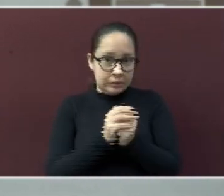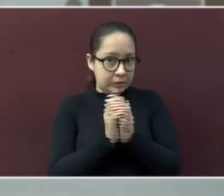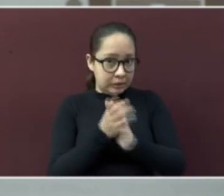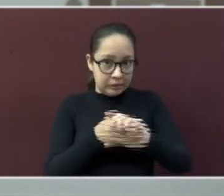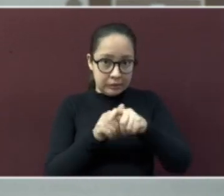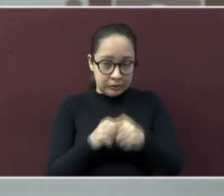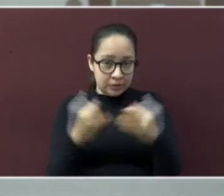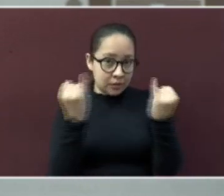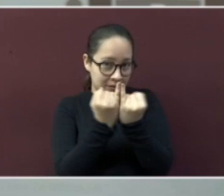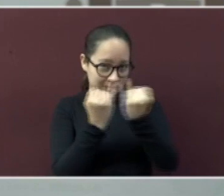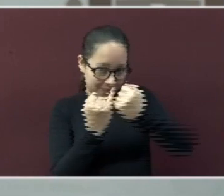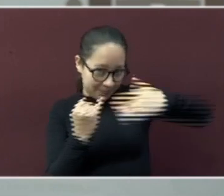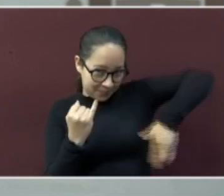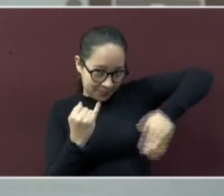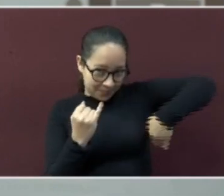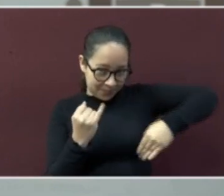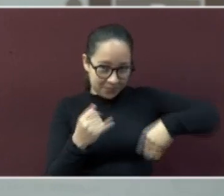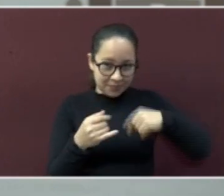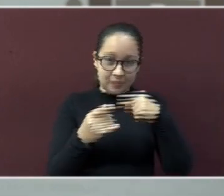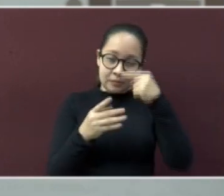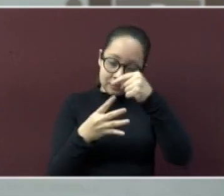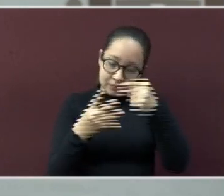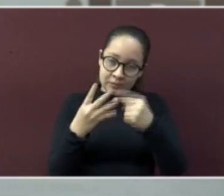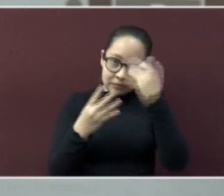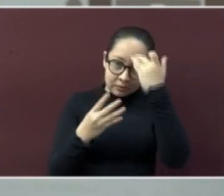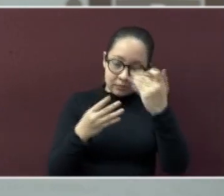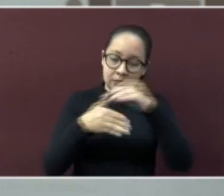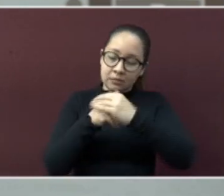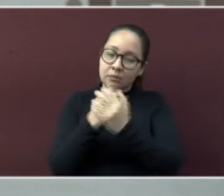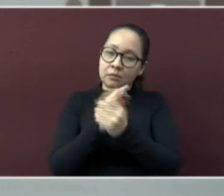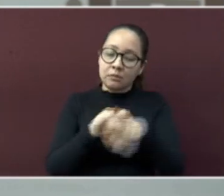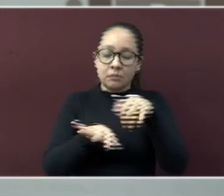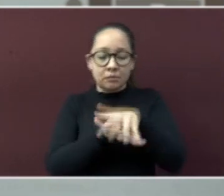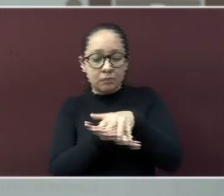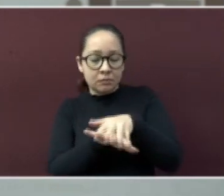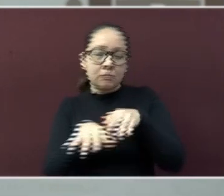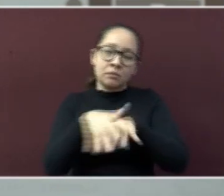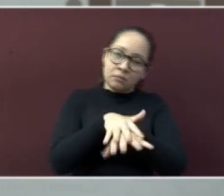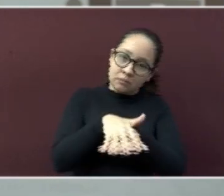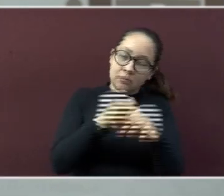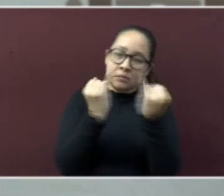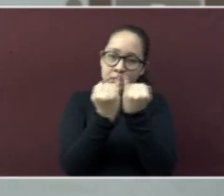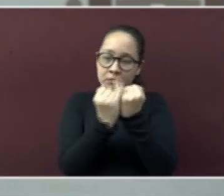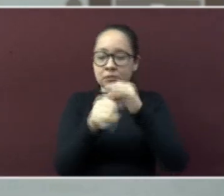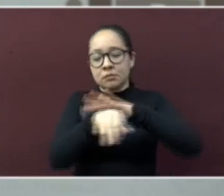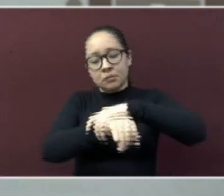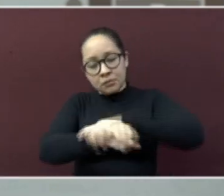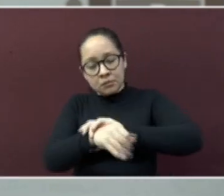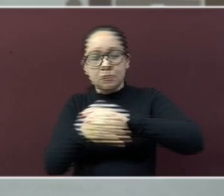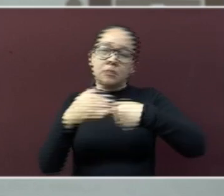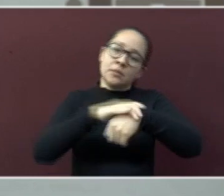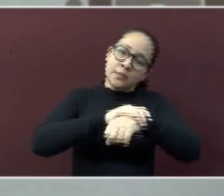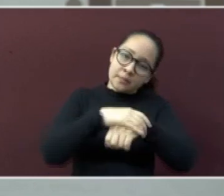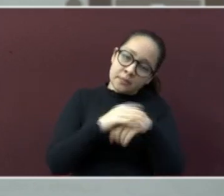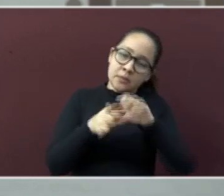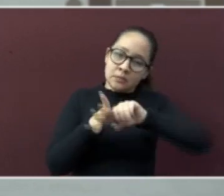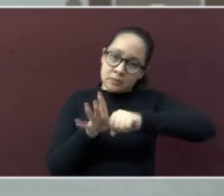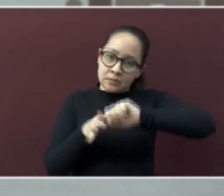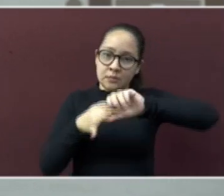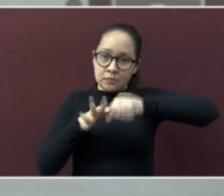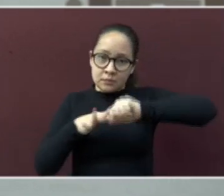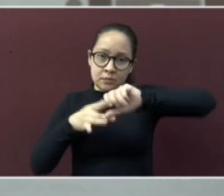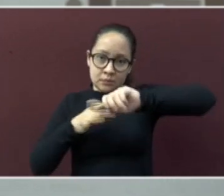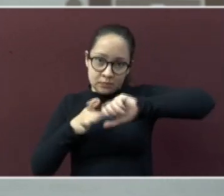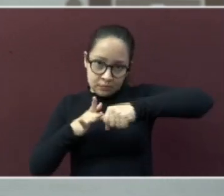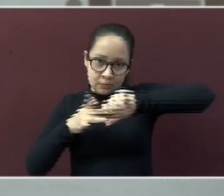consistirá en las recomendaciones de la técnica del lavado de manos frotando las palmas el dorso entre los dedos y las